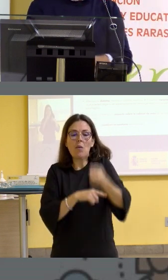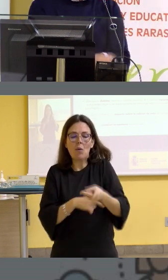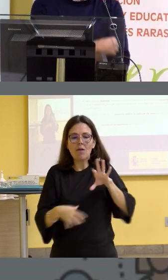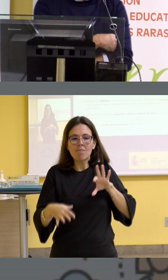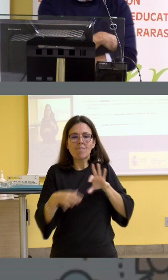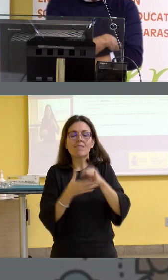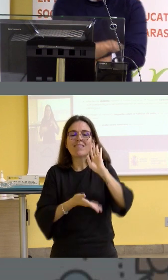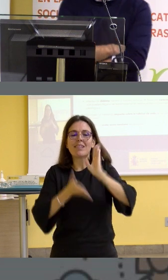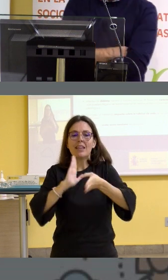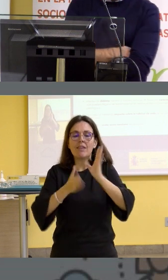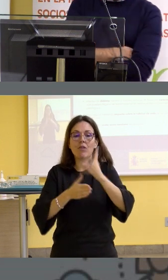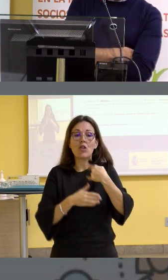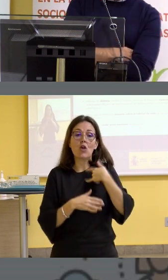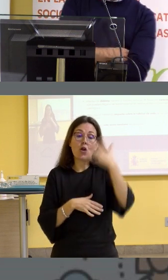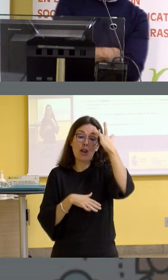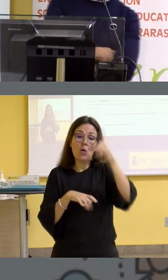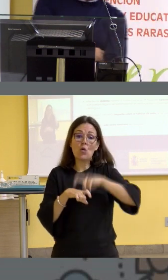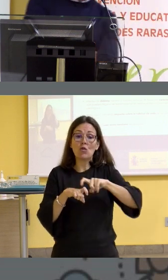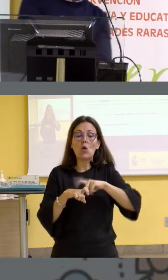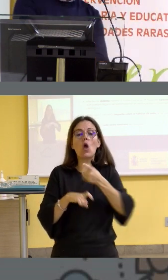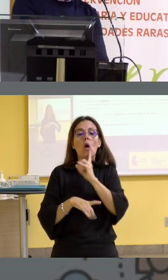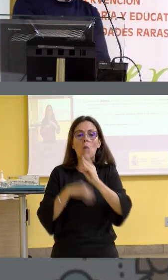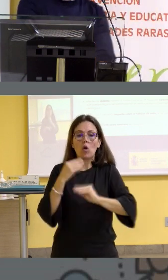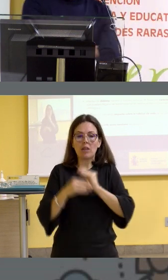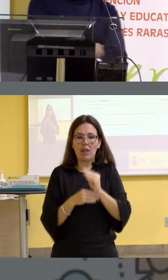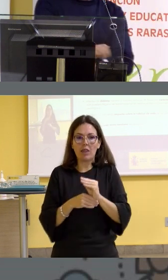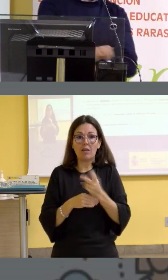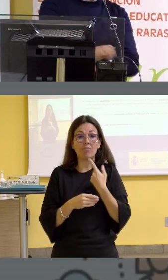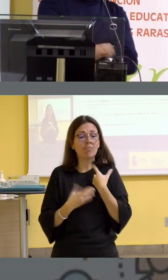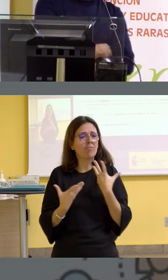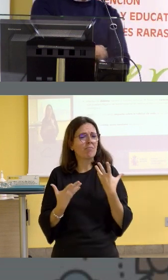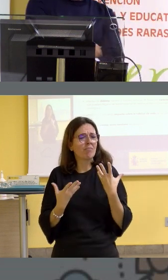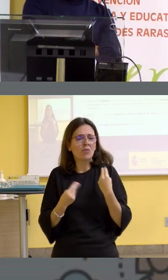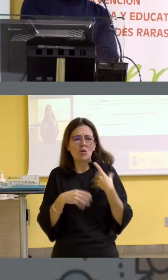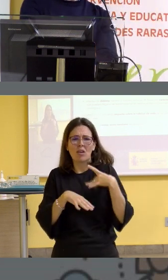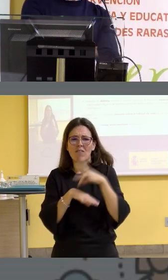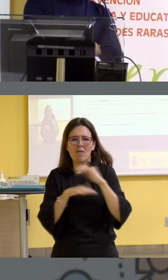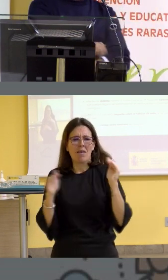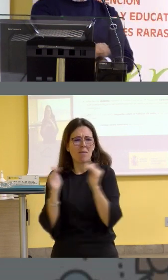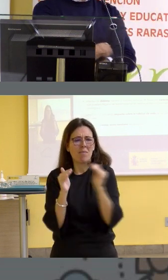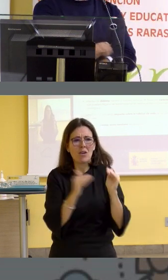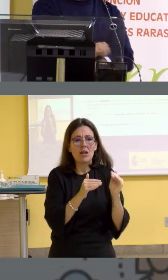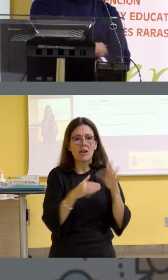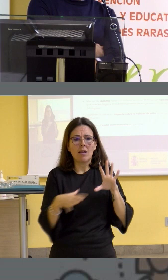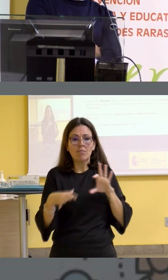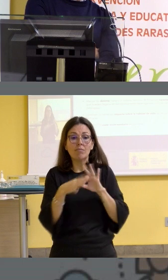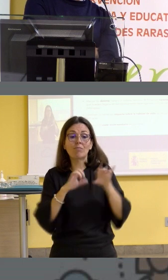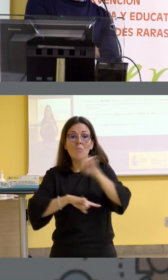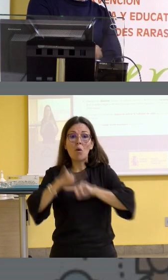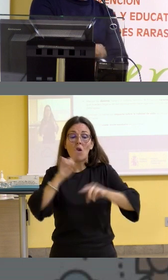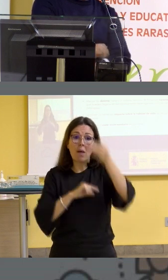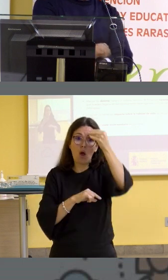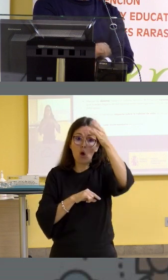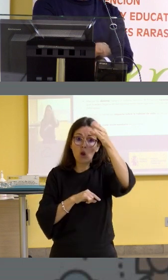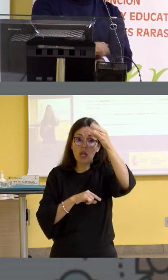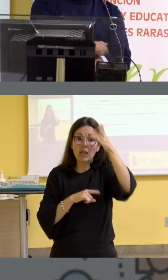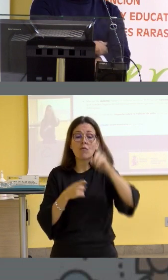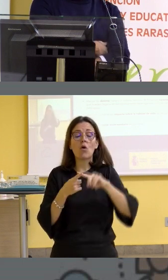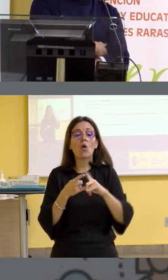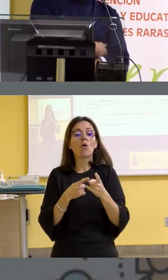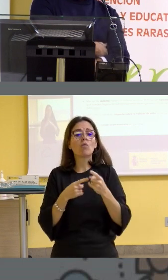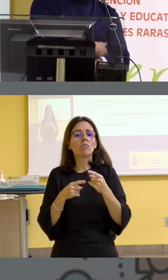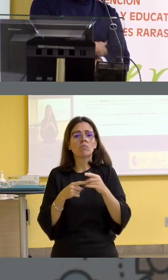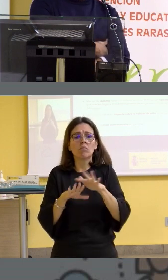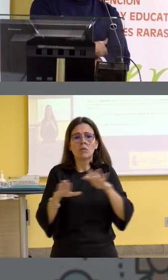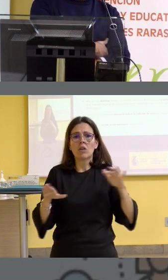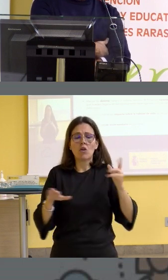relativo a la intervención neuropsicológica y demás. Muchas enfermedades minoritarias que asocian trastorno cognitivo, muchas de ellas